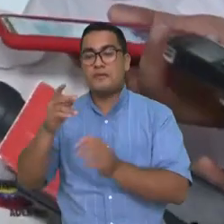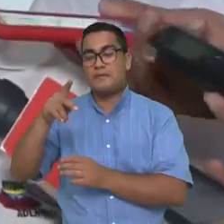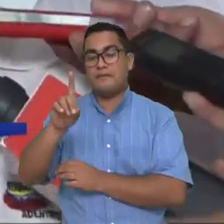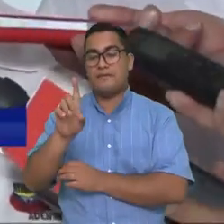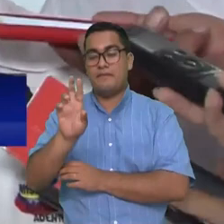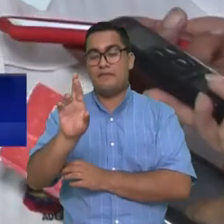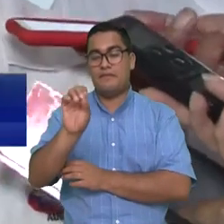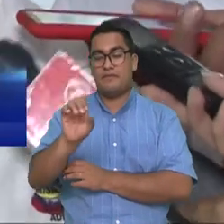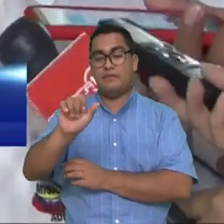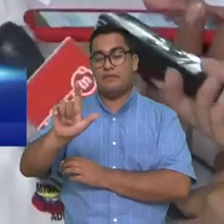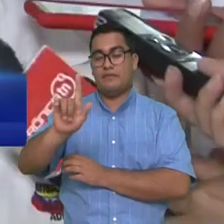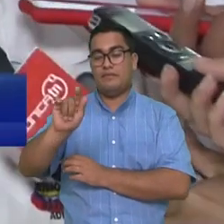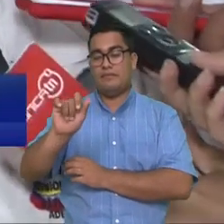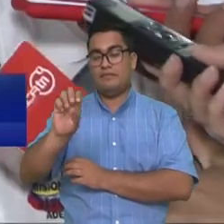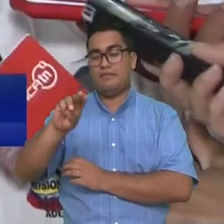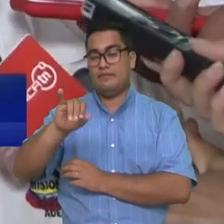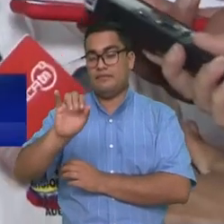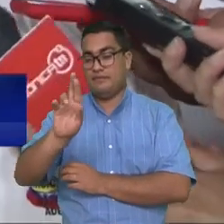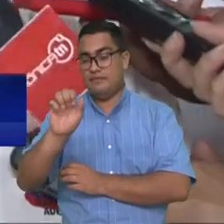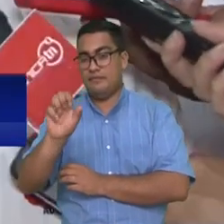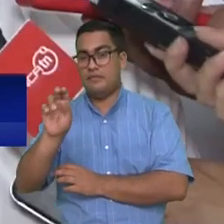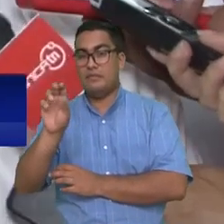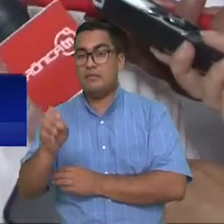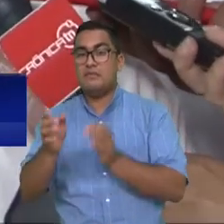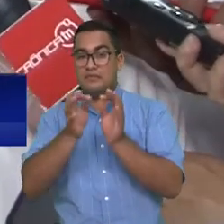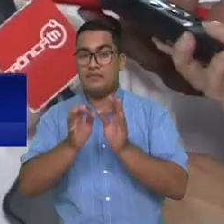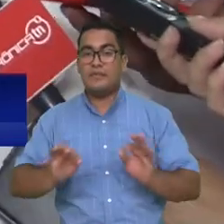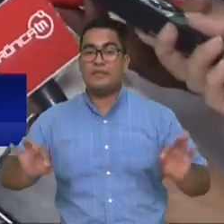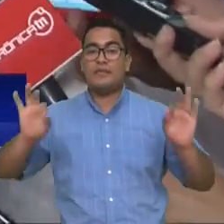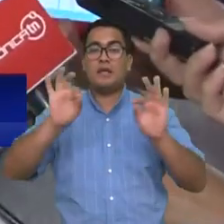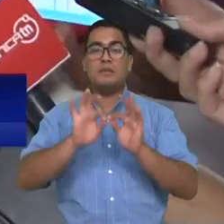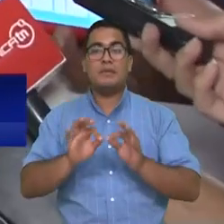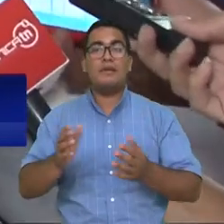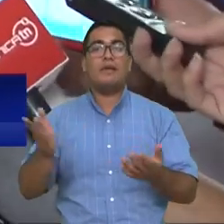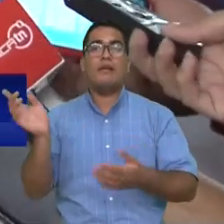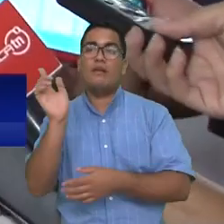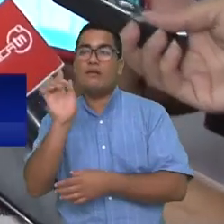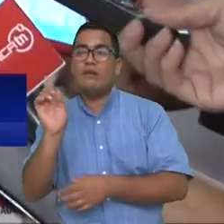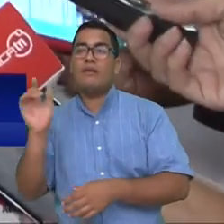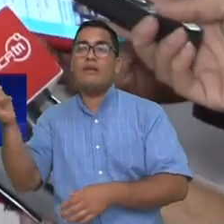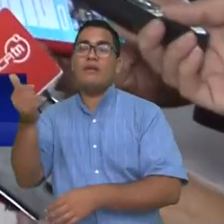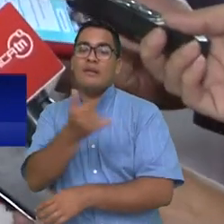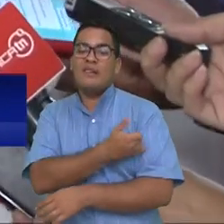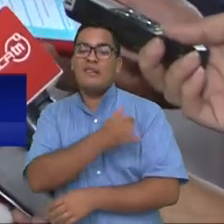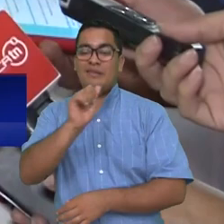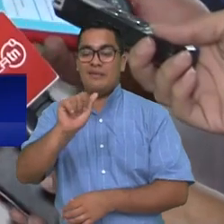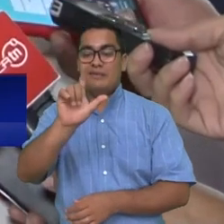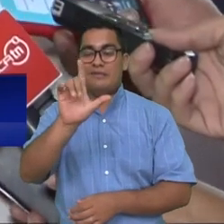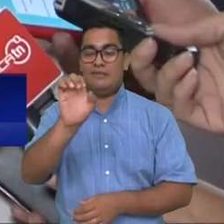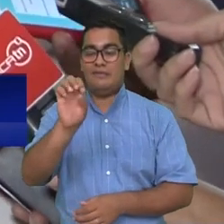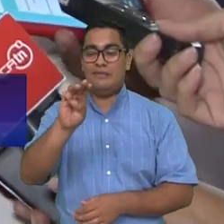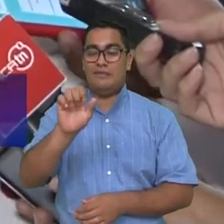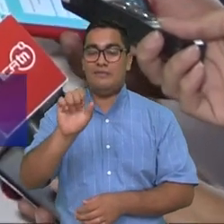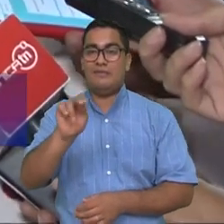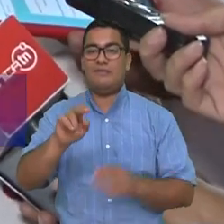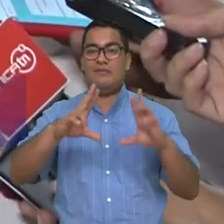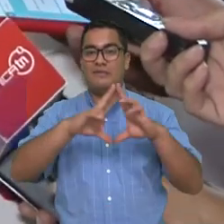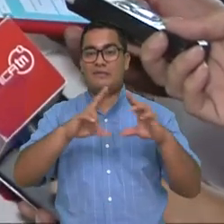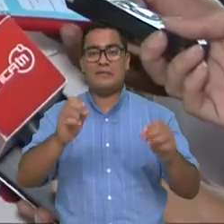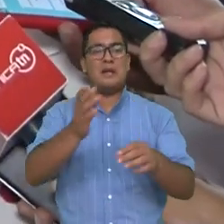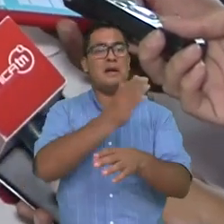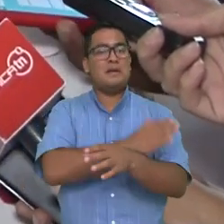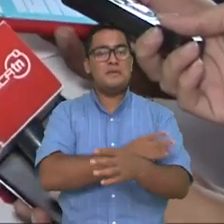día de hoy hemos tenido un intenso intercambio, primero en el Hospital Alemán Nicaragüense, donde hemos